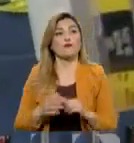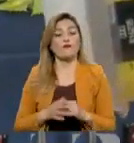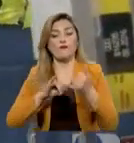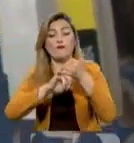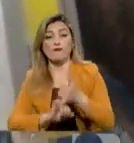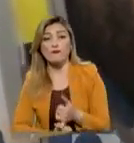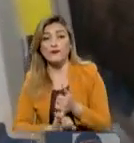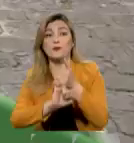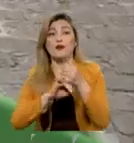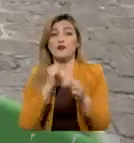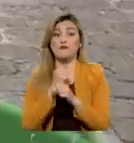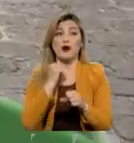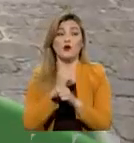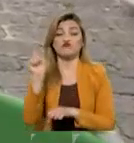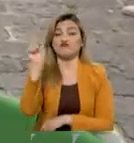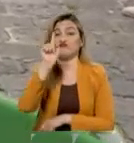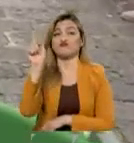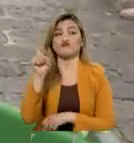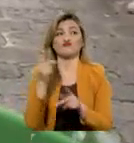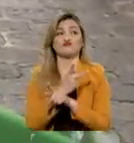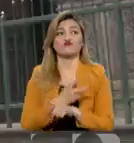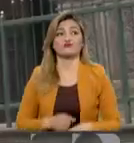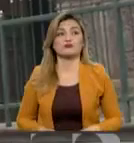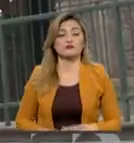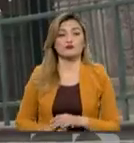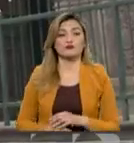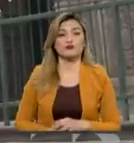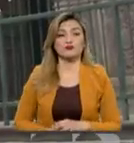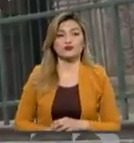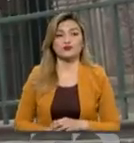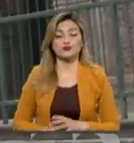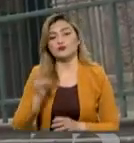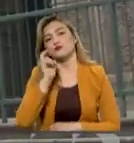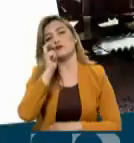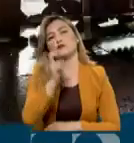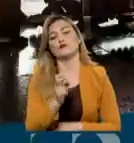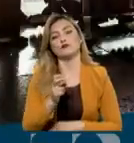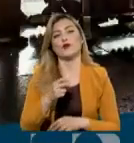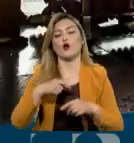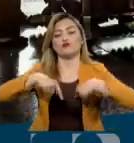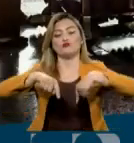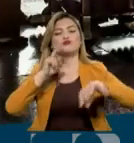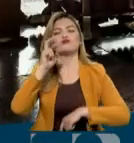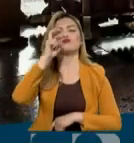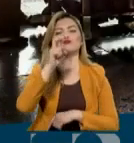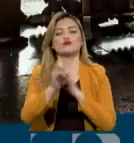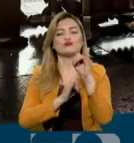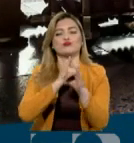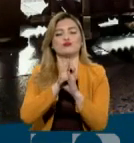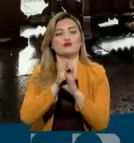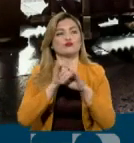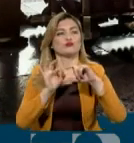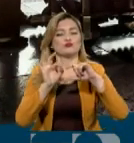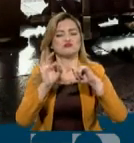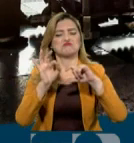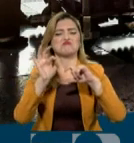de dependencia, por lo que el escenario es aún más complejo. Según la cartera de turismo, el tráfico de turistas internacionales se ha